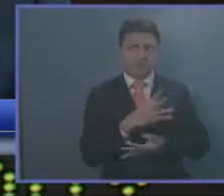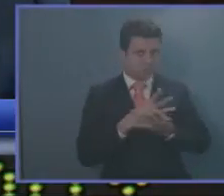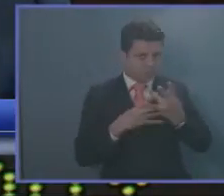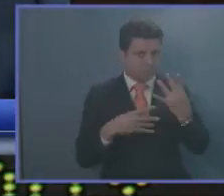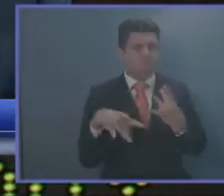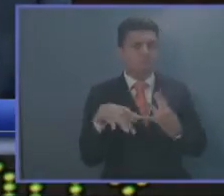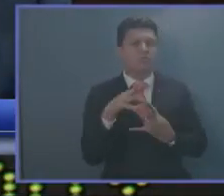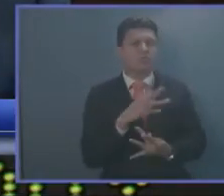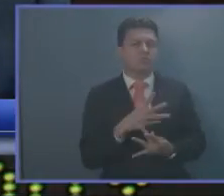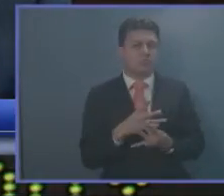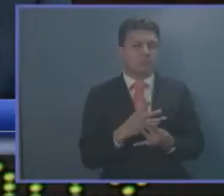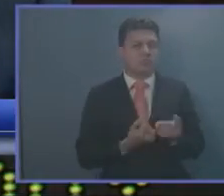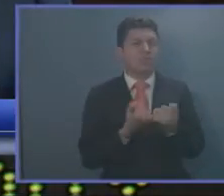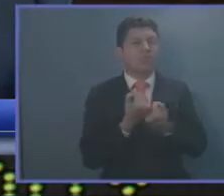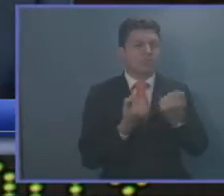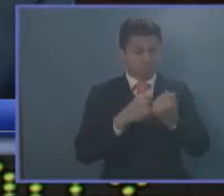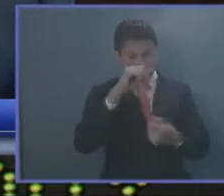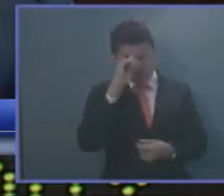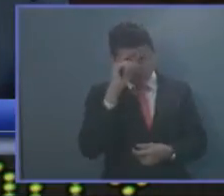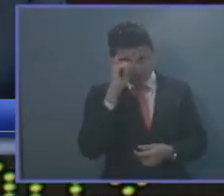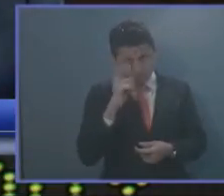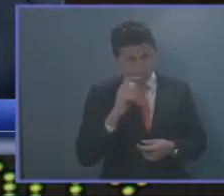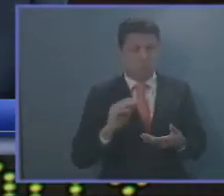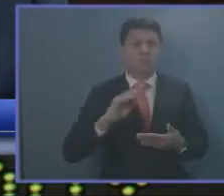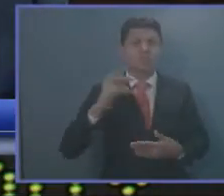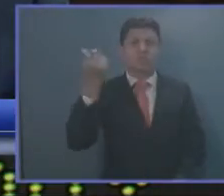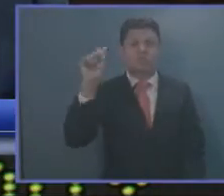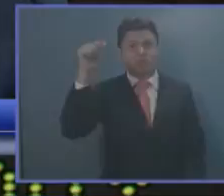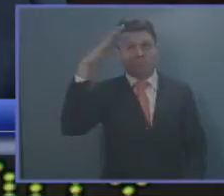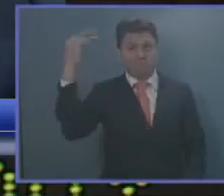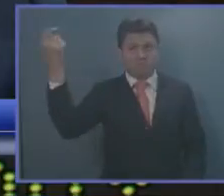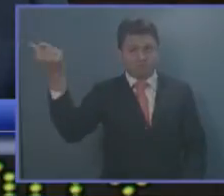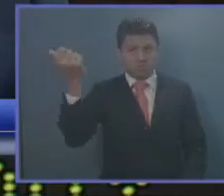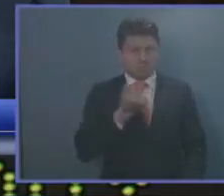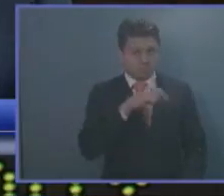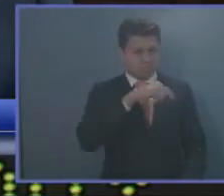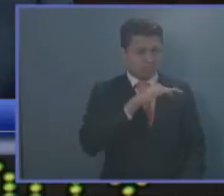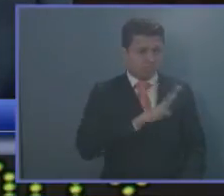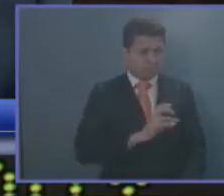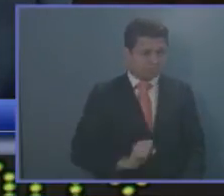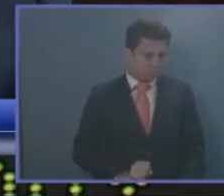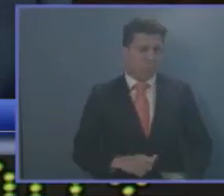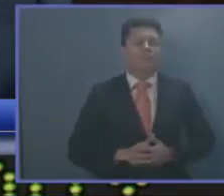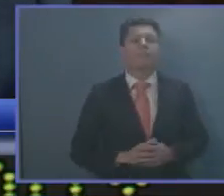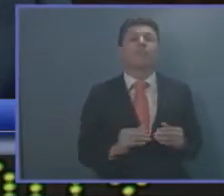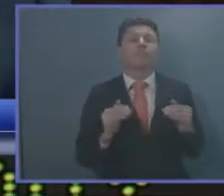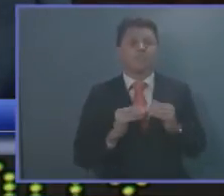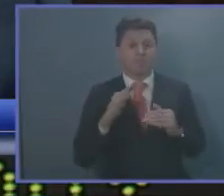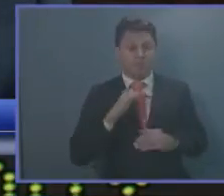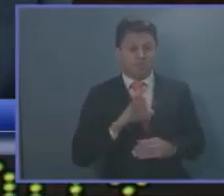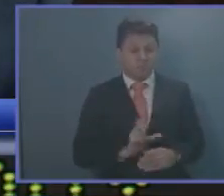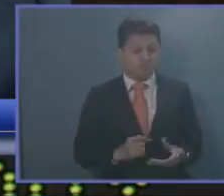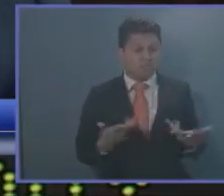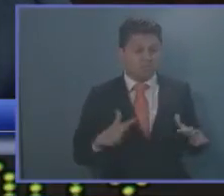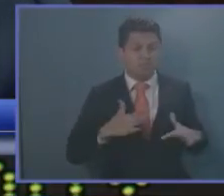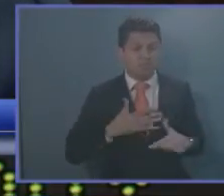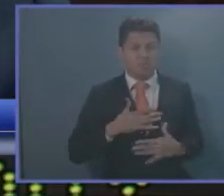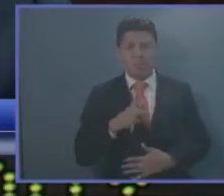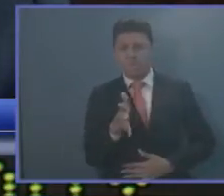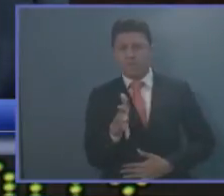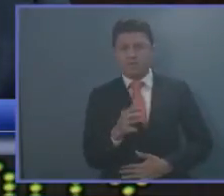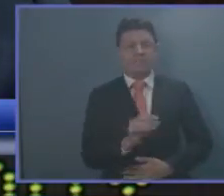ambiente, generación de empleo y divisas a nuestro país. Por otra parte, El Salvador cuenta con